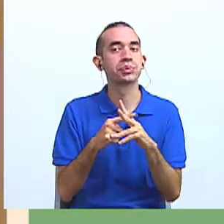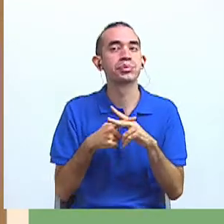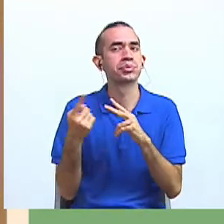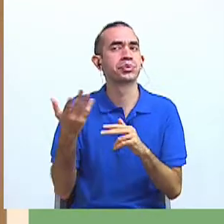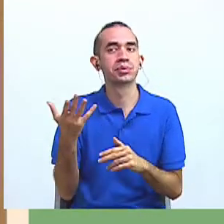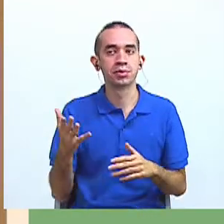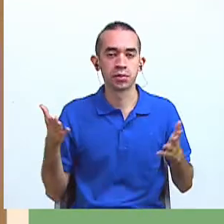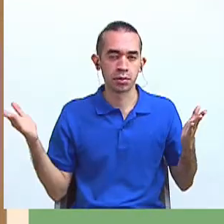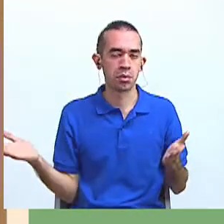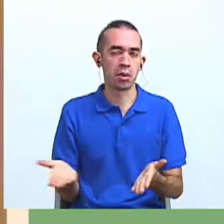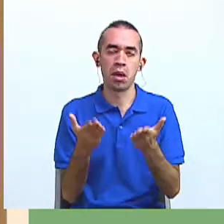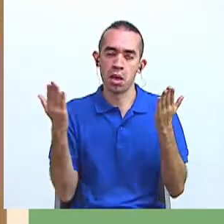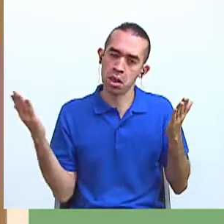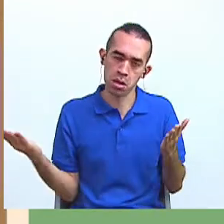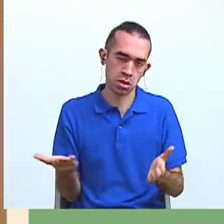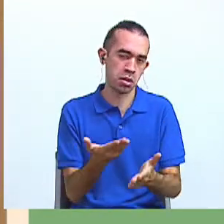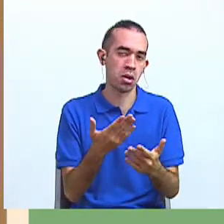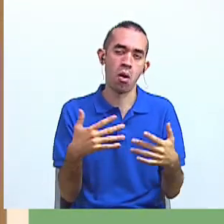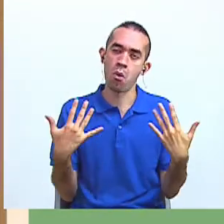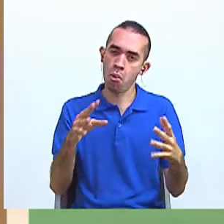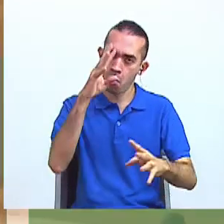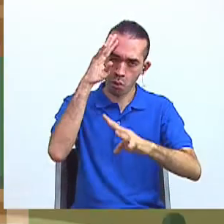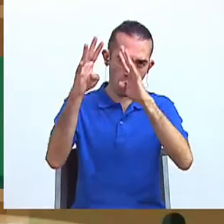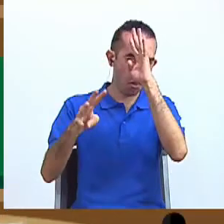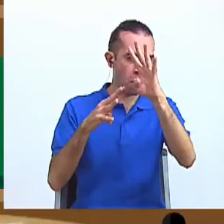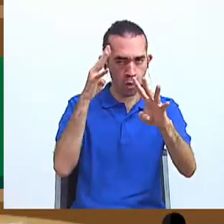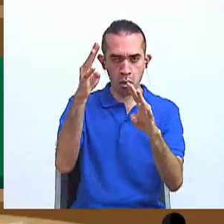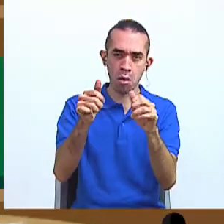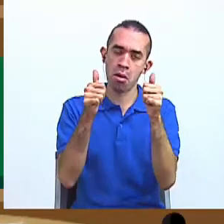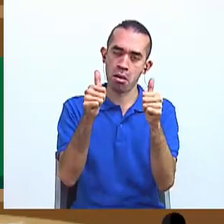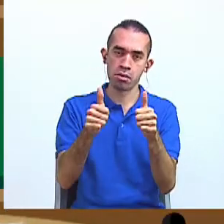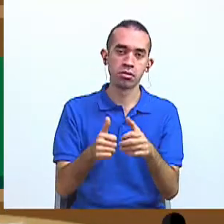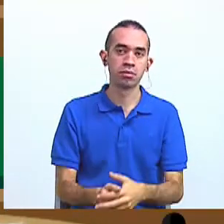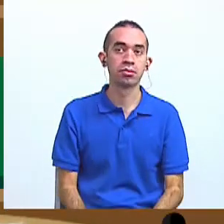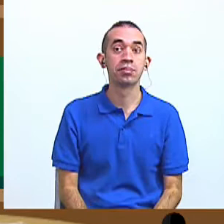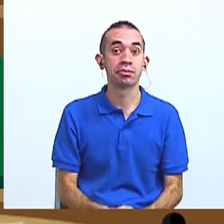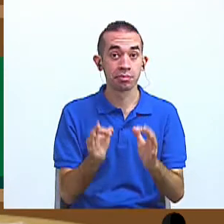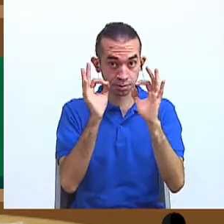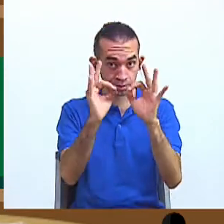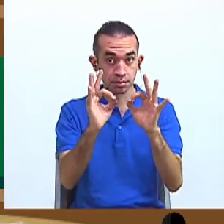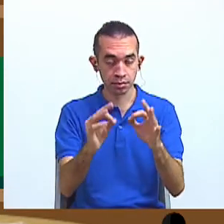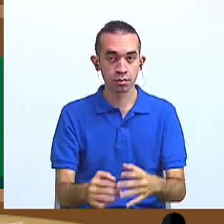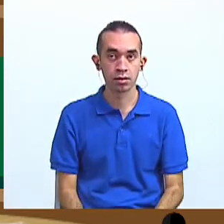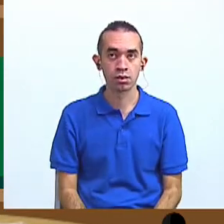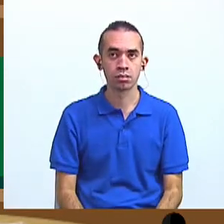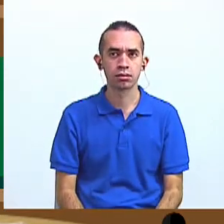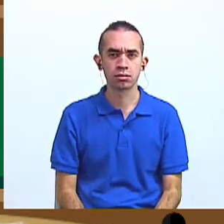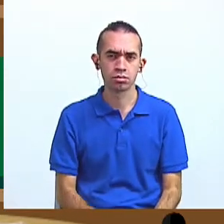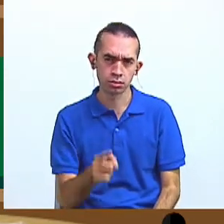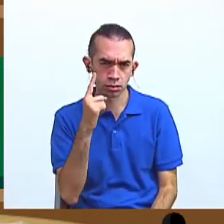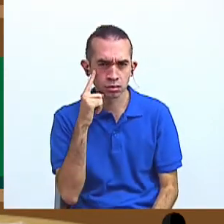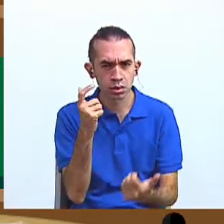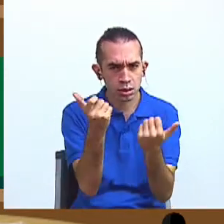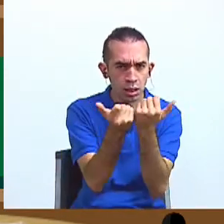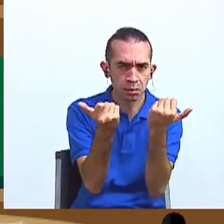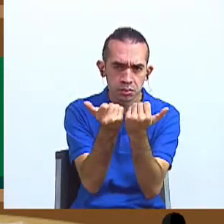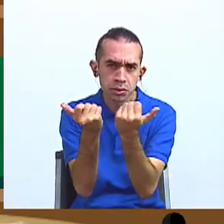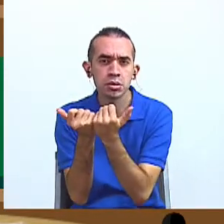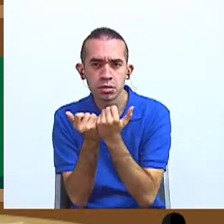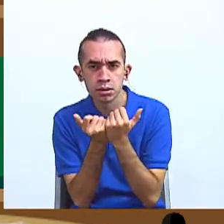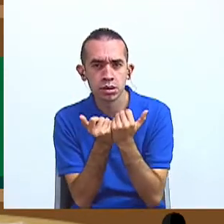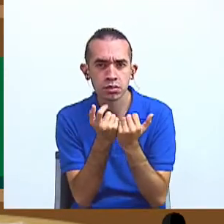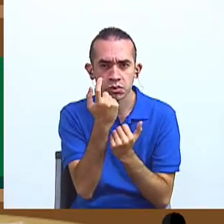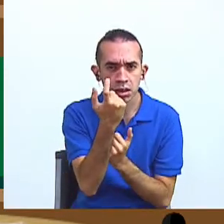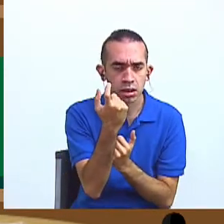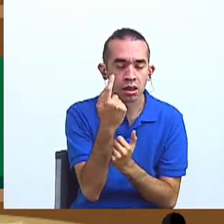mucha motivación y una buena dosis de creatividad no está de más. ¿Estamos listos? Pero llevo campo ahí, espacio todavía.